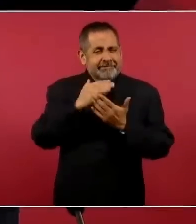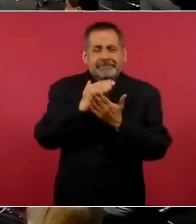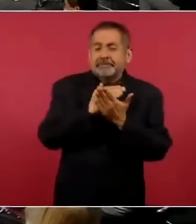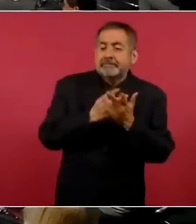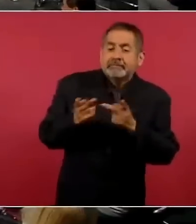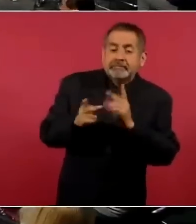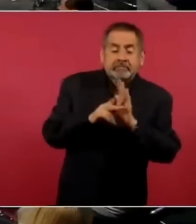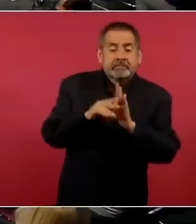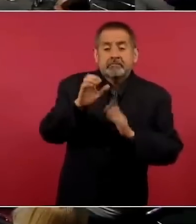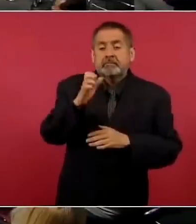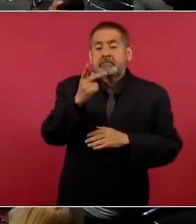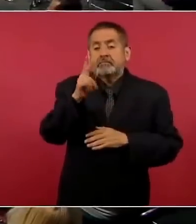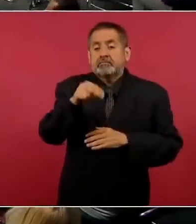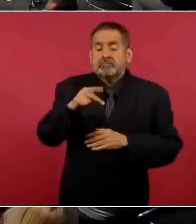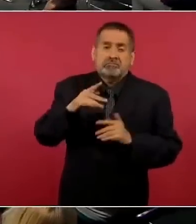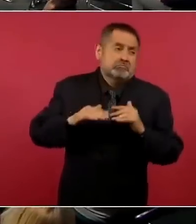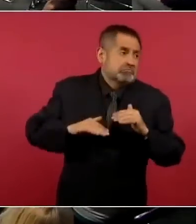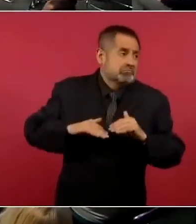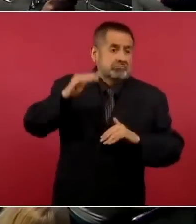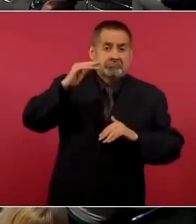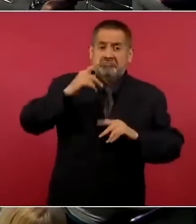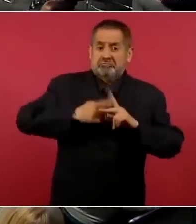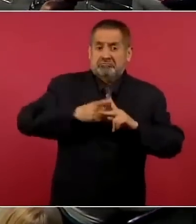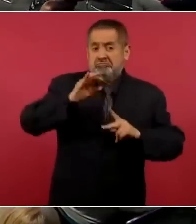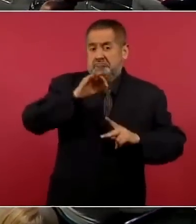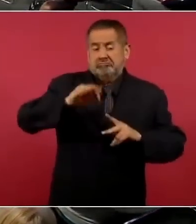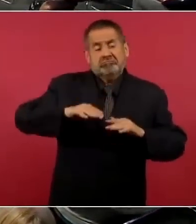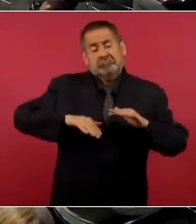lo tenían arriba. Y sí,